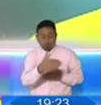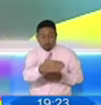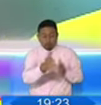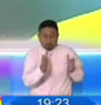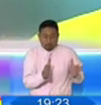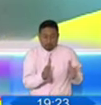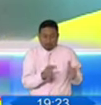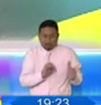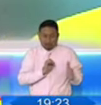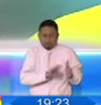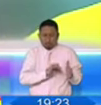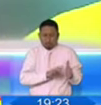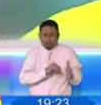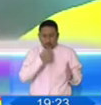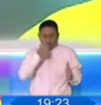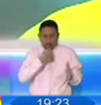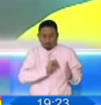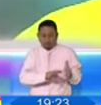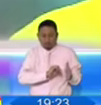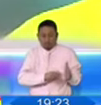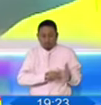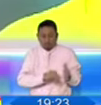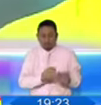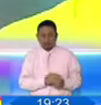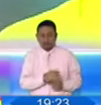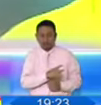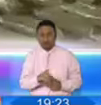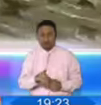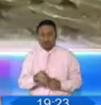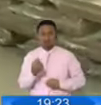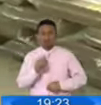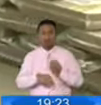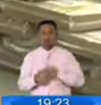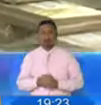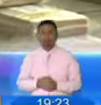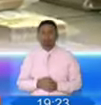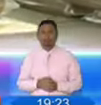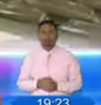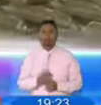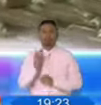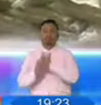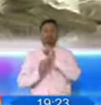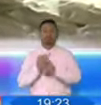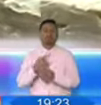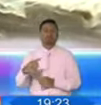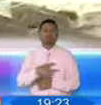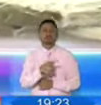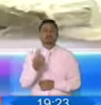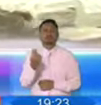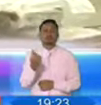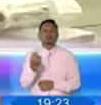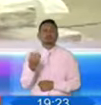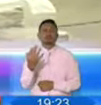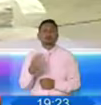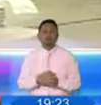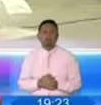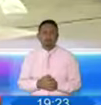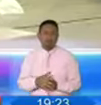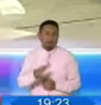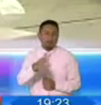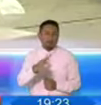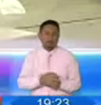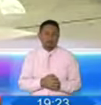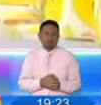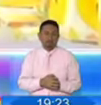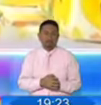utilizando este método de contaminación de empresa a empresa. De acuerdo al mercado internacional, el cargamento de alcaloides estaría valorado